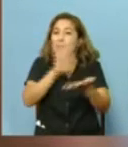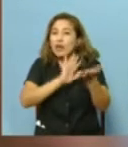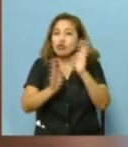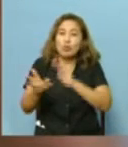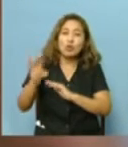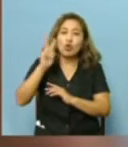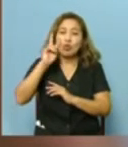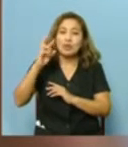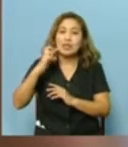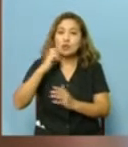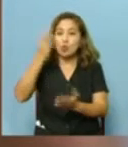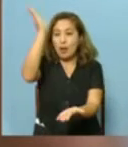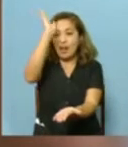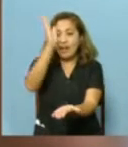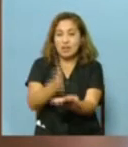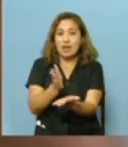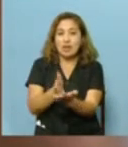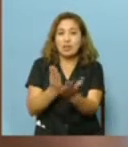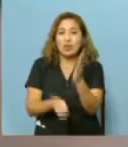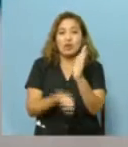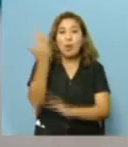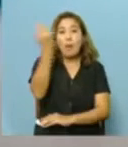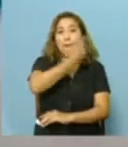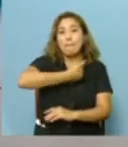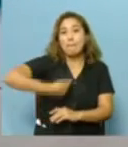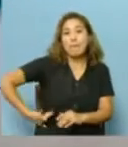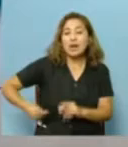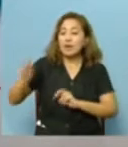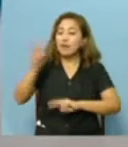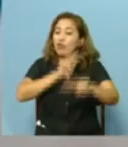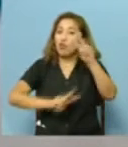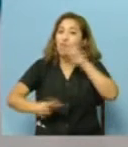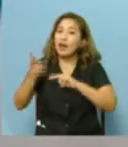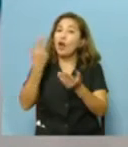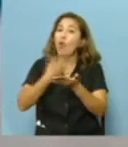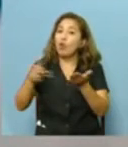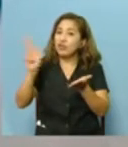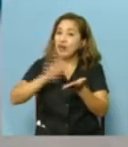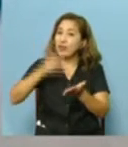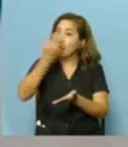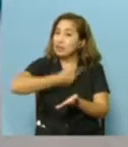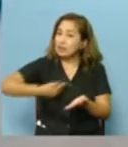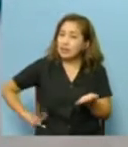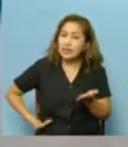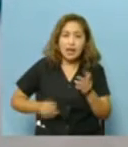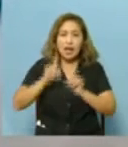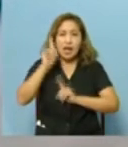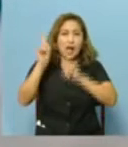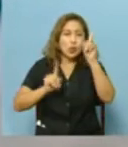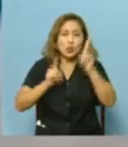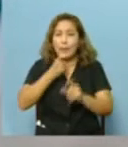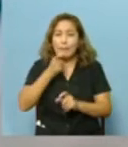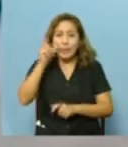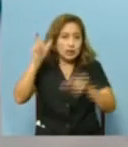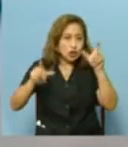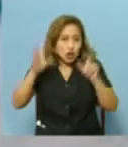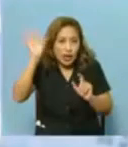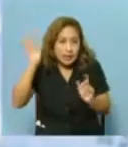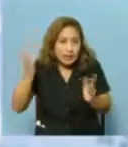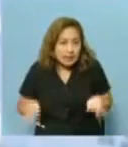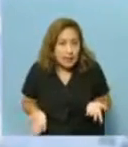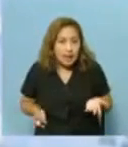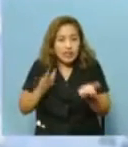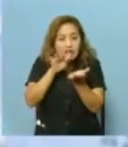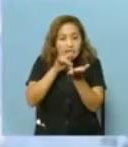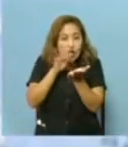2019 año en que el presidente macri buscará su reelección algunos economistas coinciden en que las